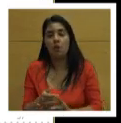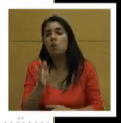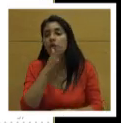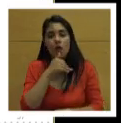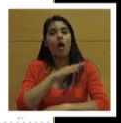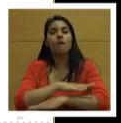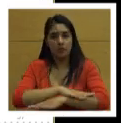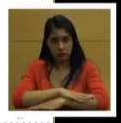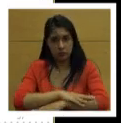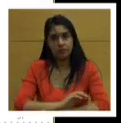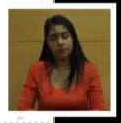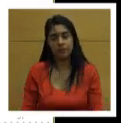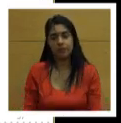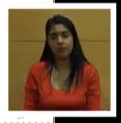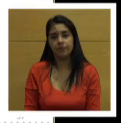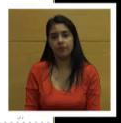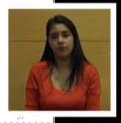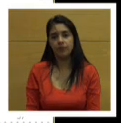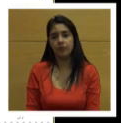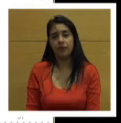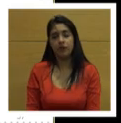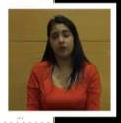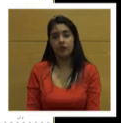varias interpretaciones de que, por un lado, ¿cierto?,